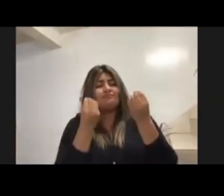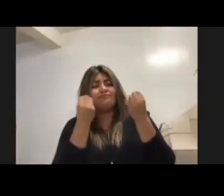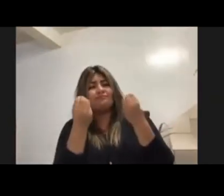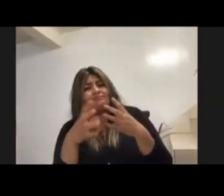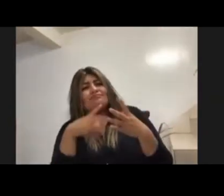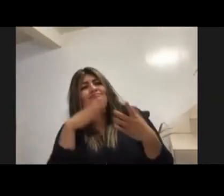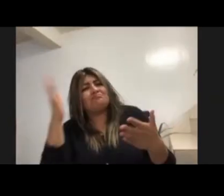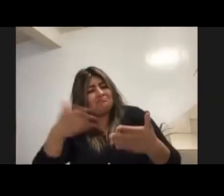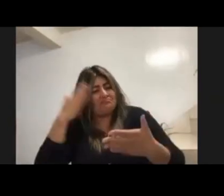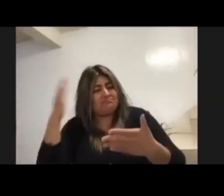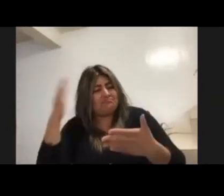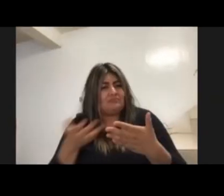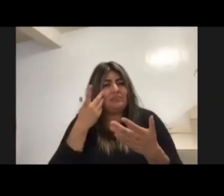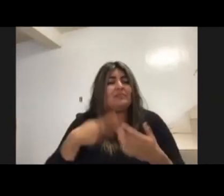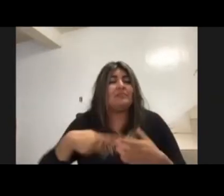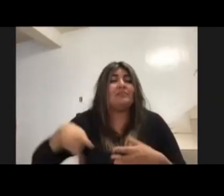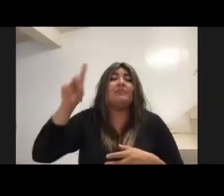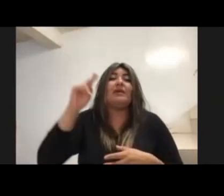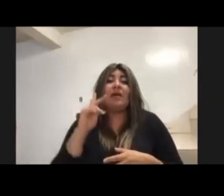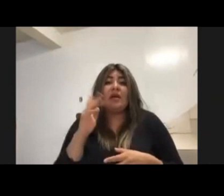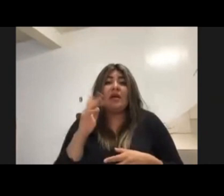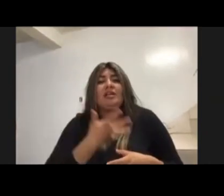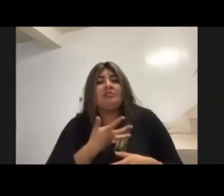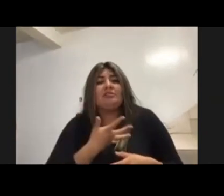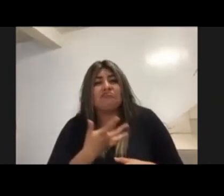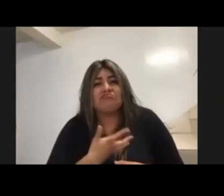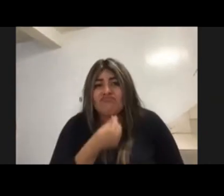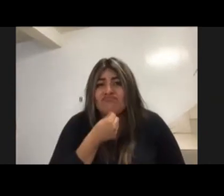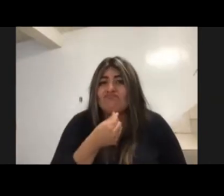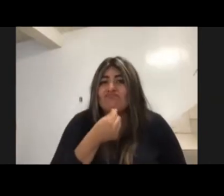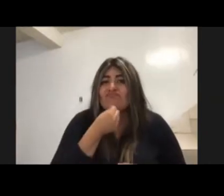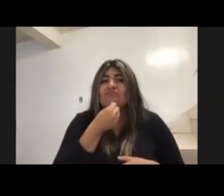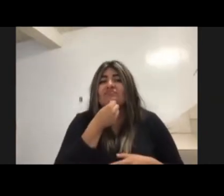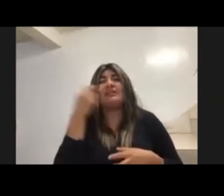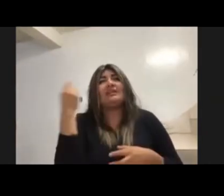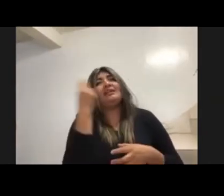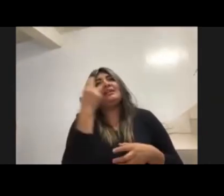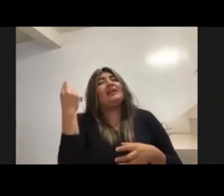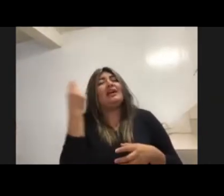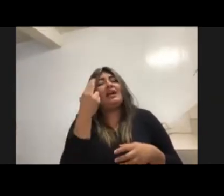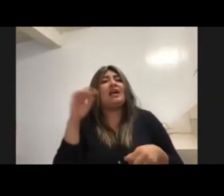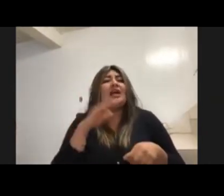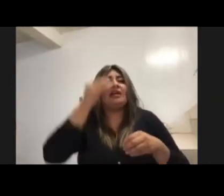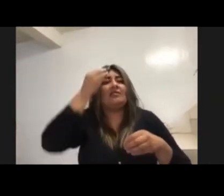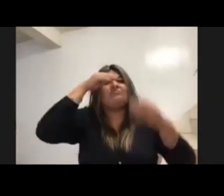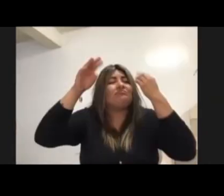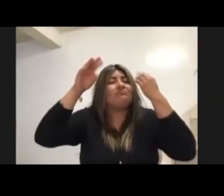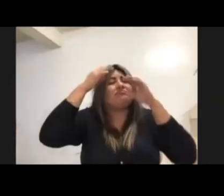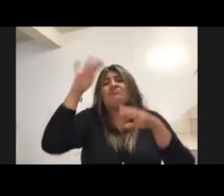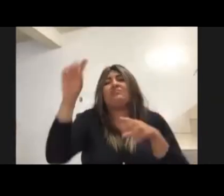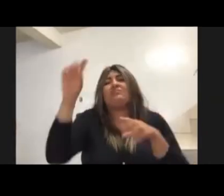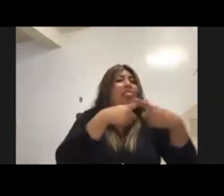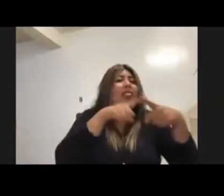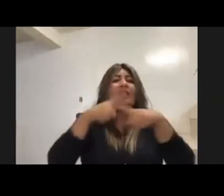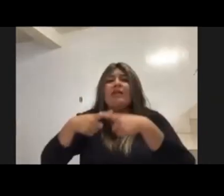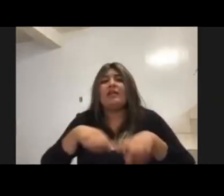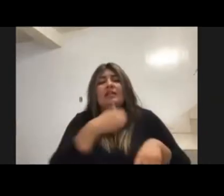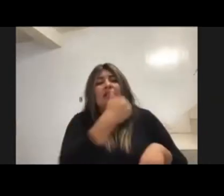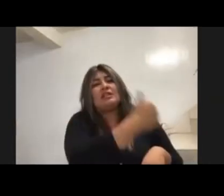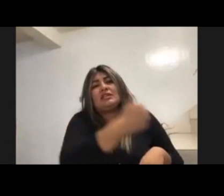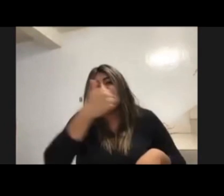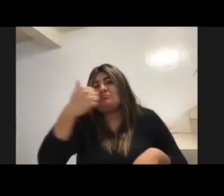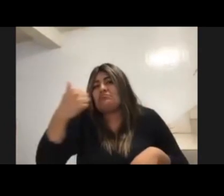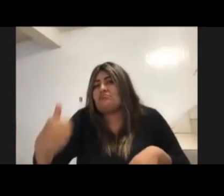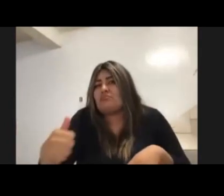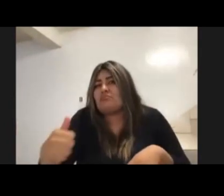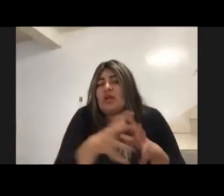enriquecedora. Pero voy a tener niños que necesito que sepan los puntos fundamentales y lo